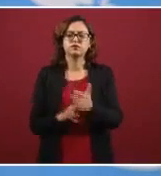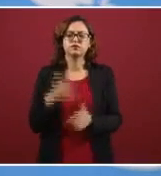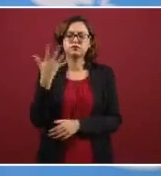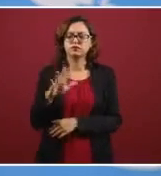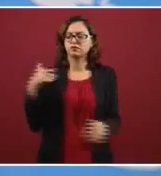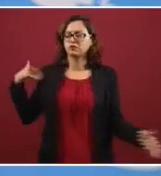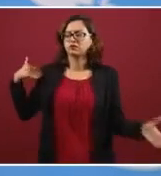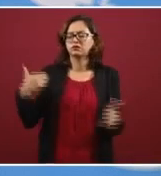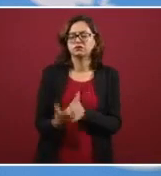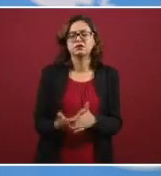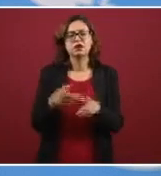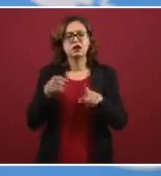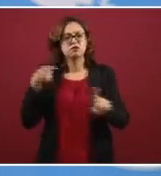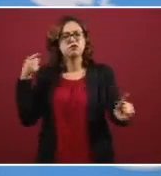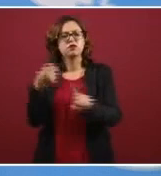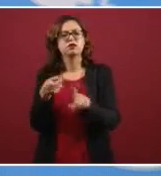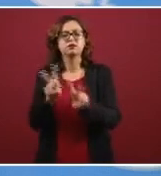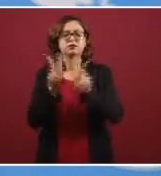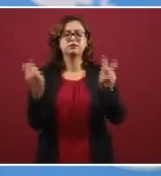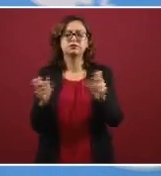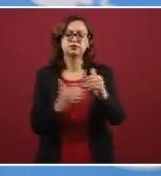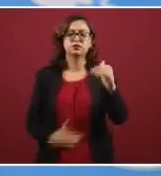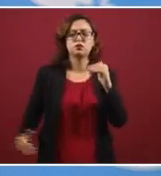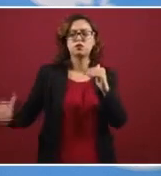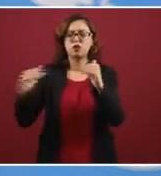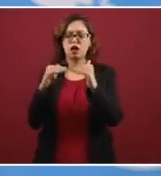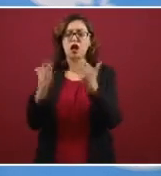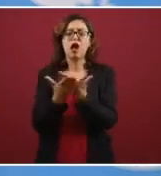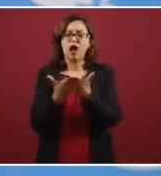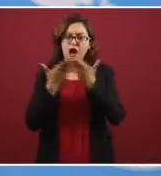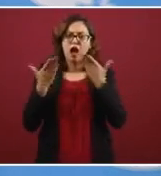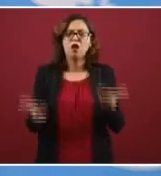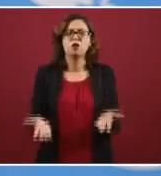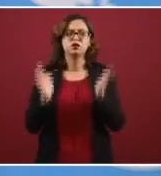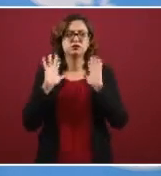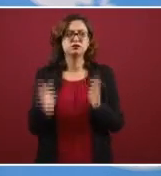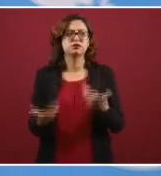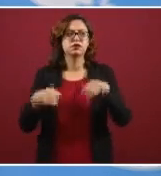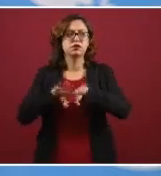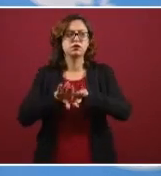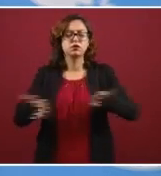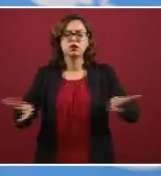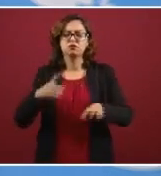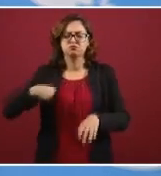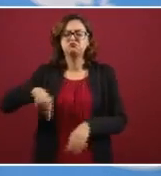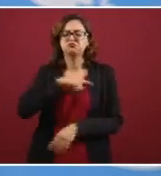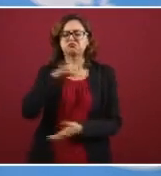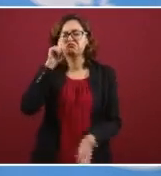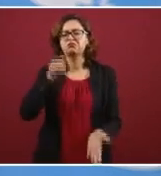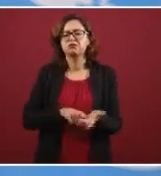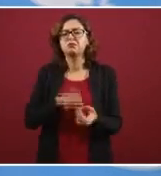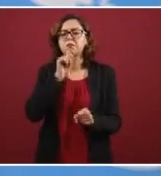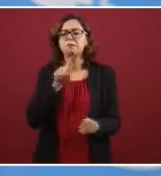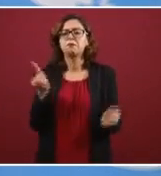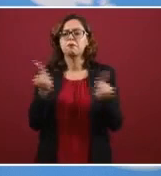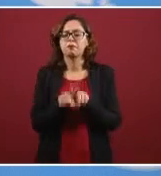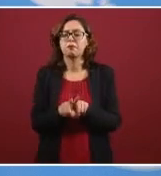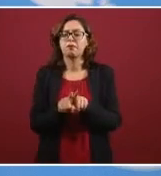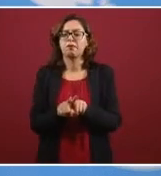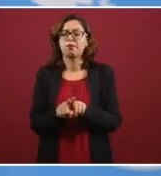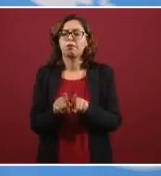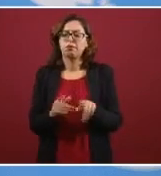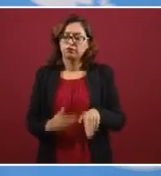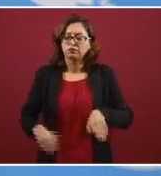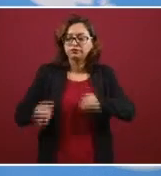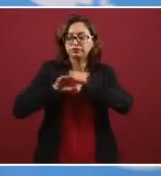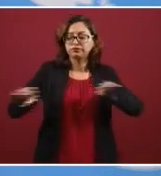igualdad. Nosotros postulamos que llegó la hora de la igualdad y postulamos también que es necesario igualar